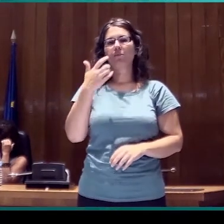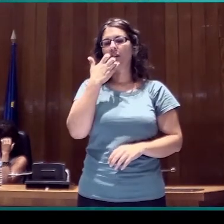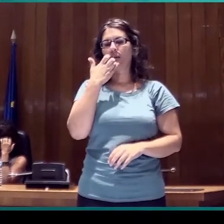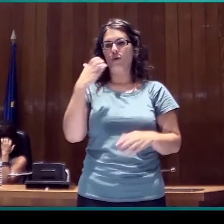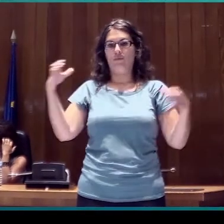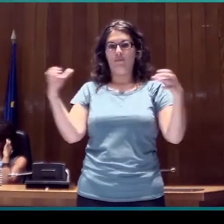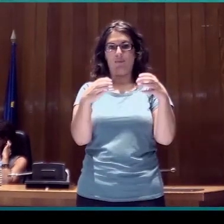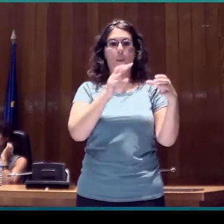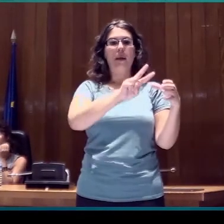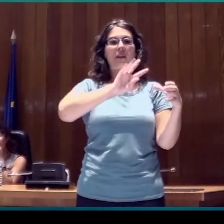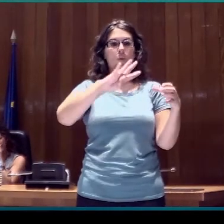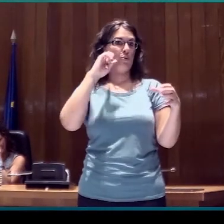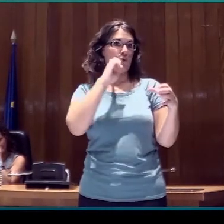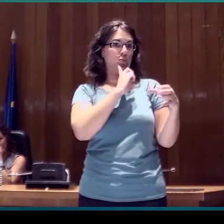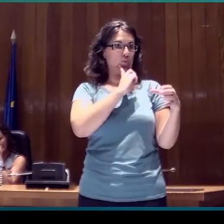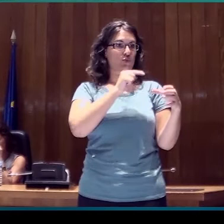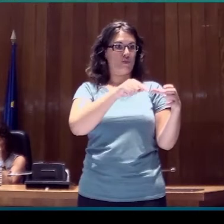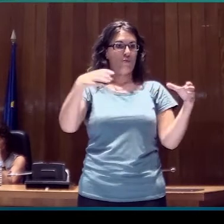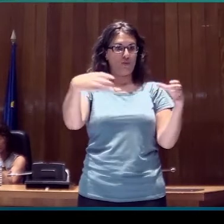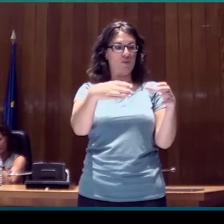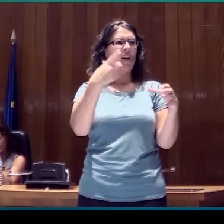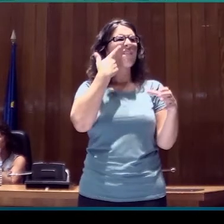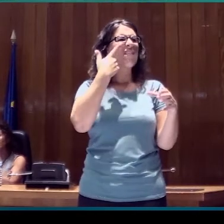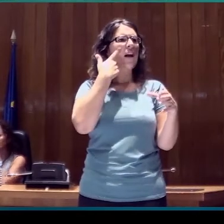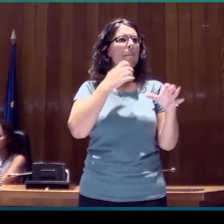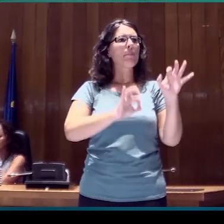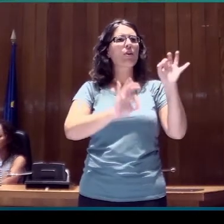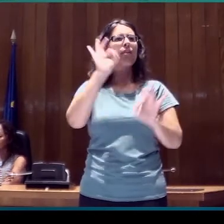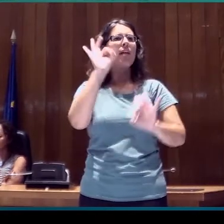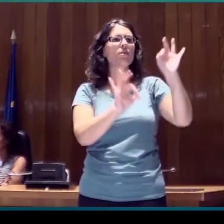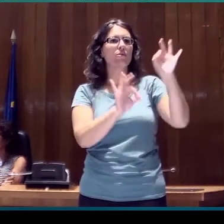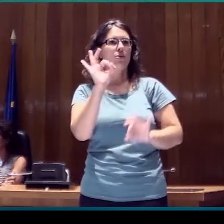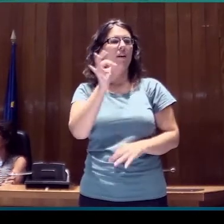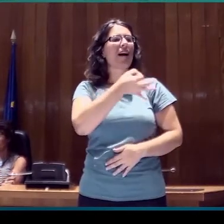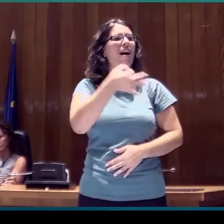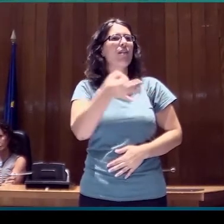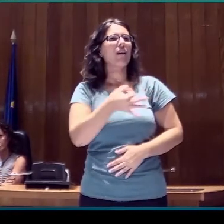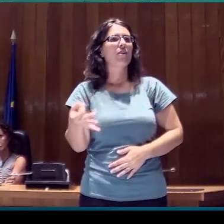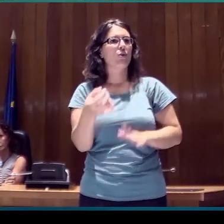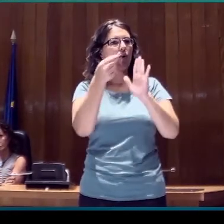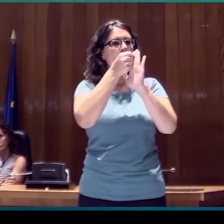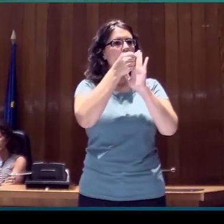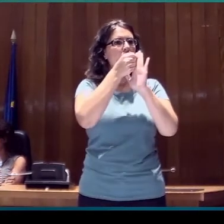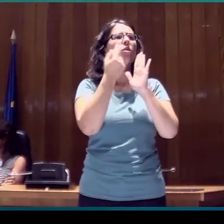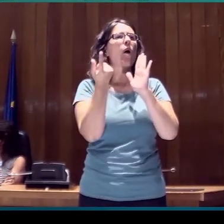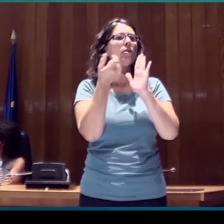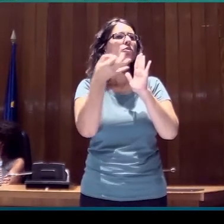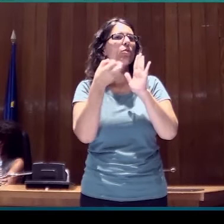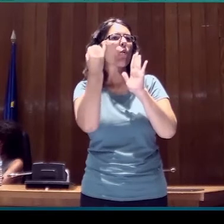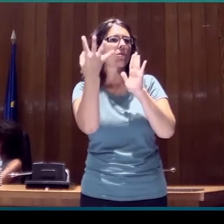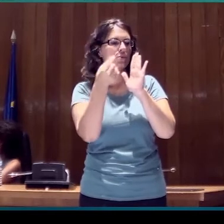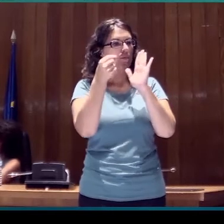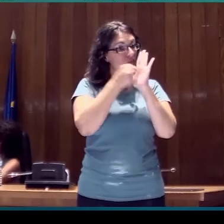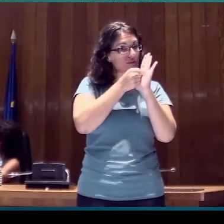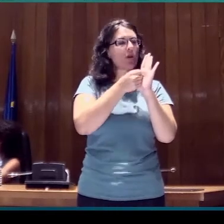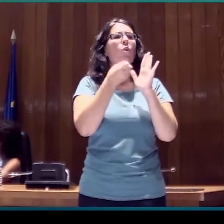los 24 sujetos sordos que teníamos, qué porcentaje acertaban cada uno de los ítems. Entonces, en base a este análisis